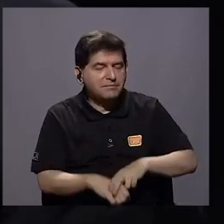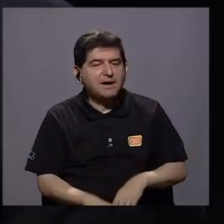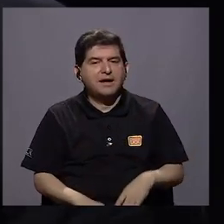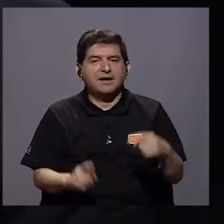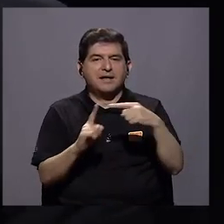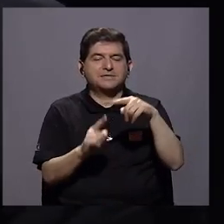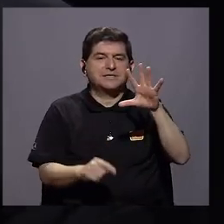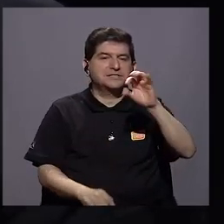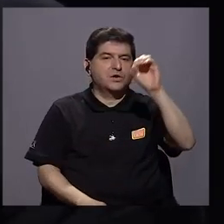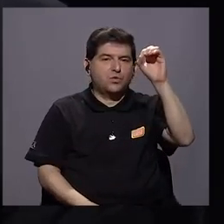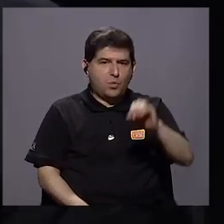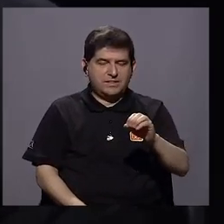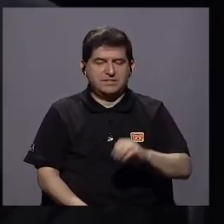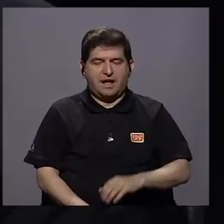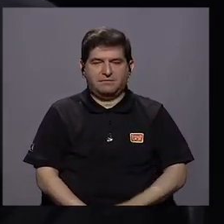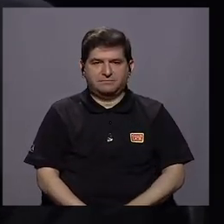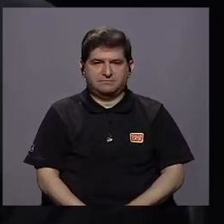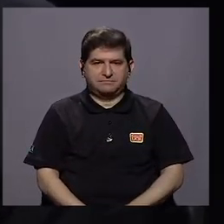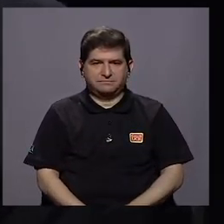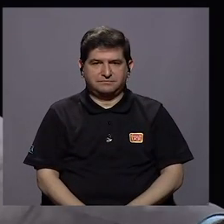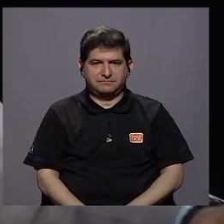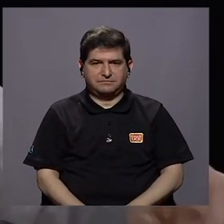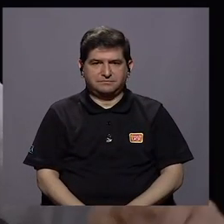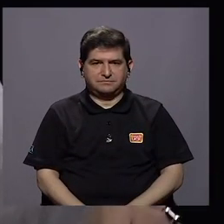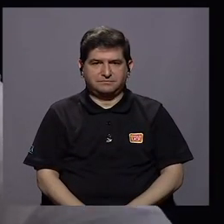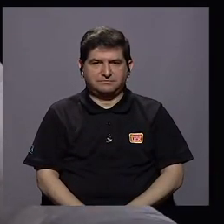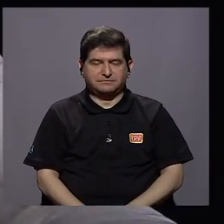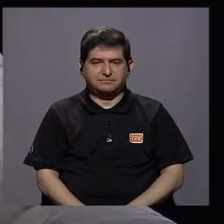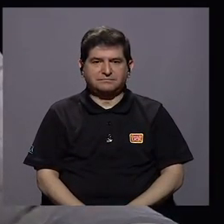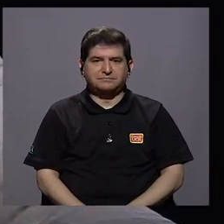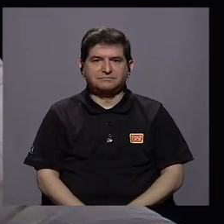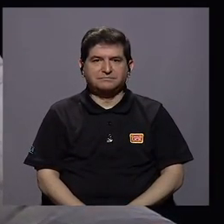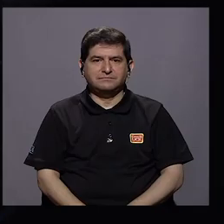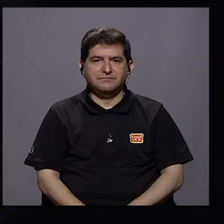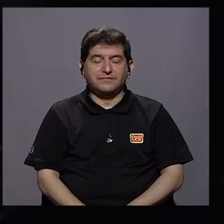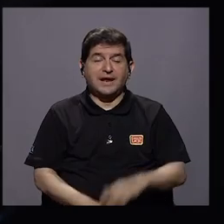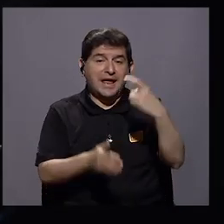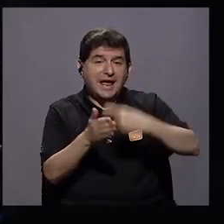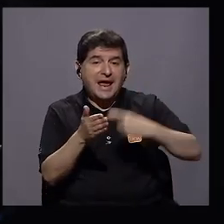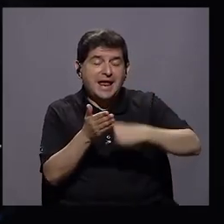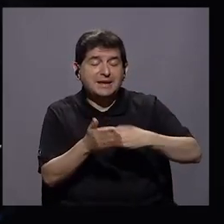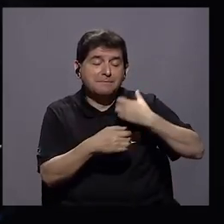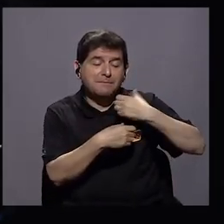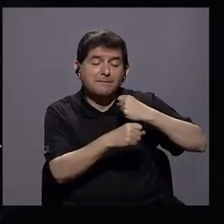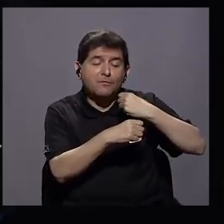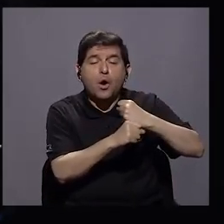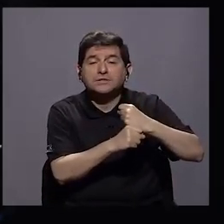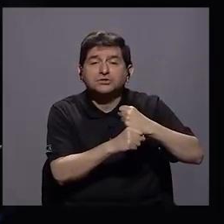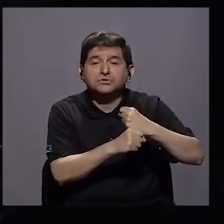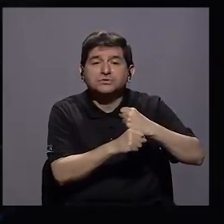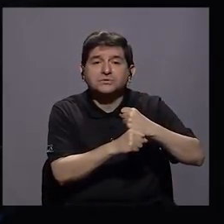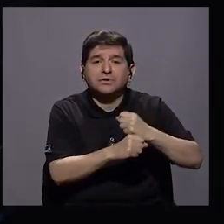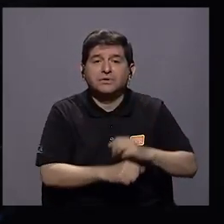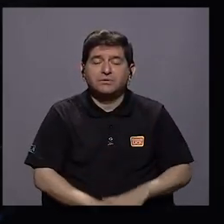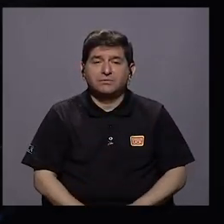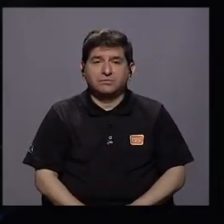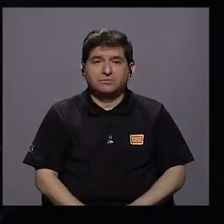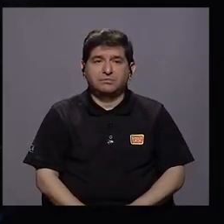un 50%. Uh-huh. Entonces, este impuesto municipal va a